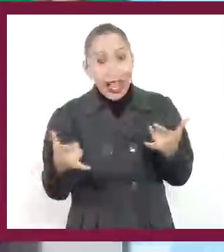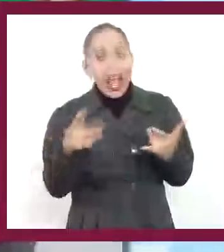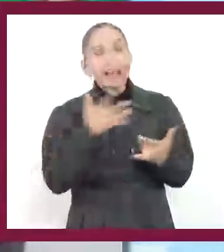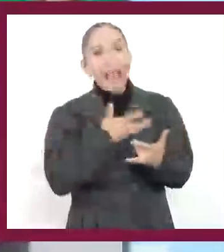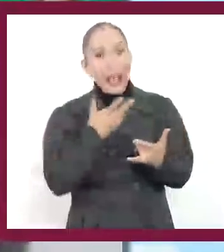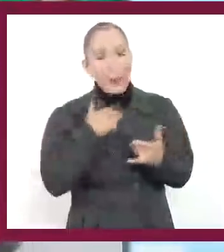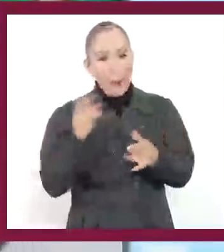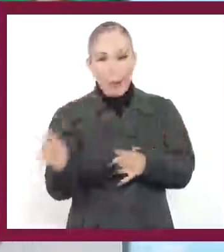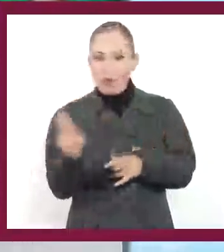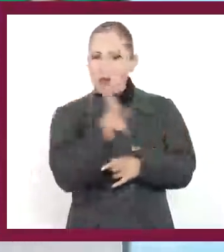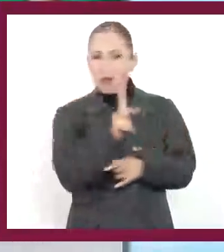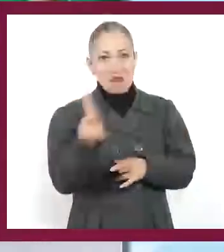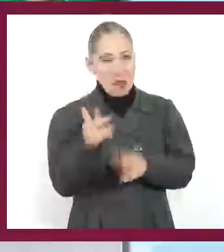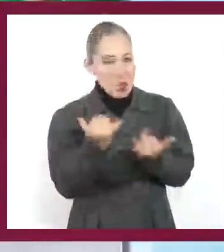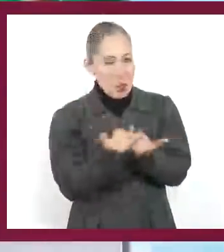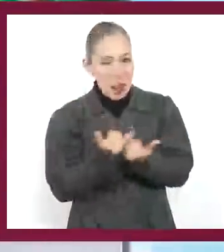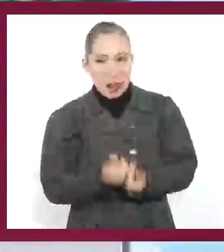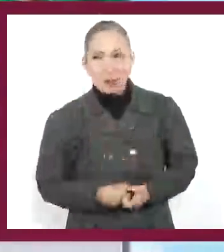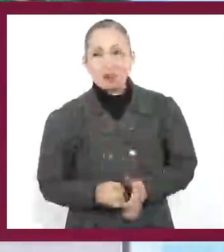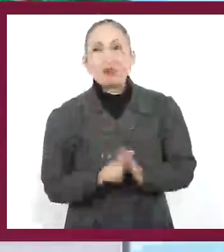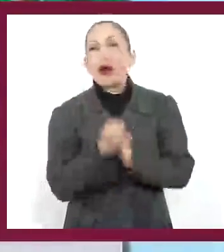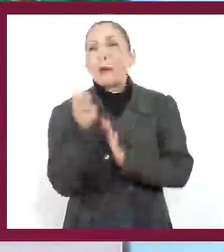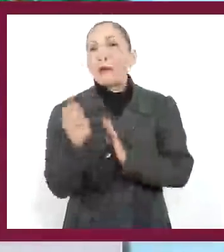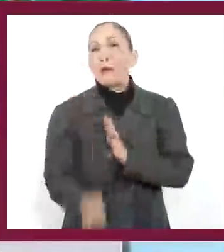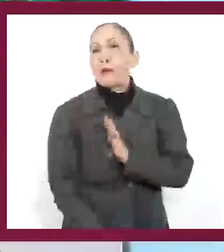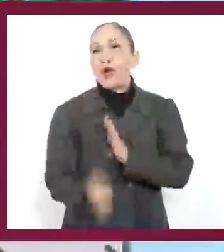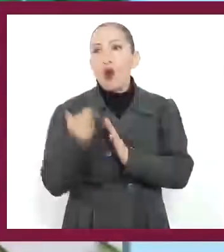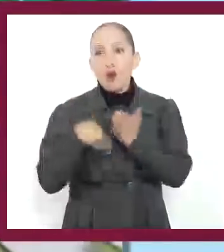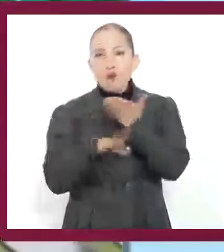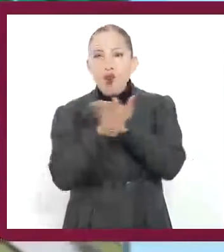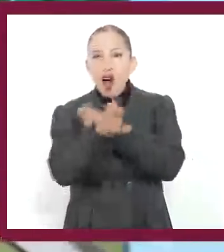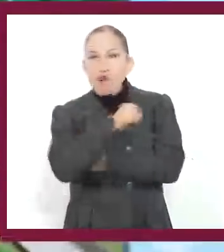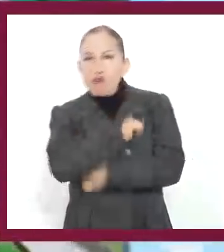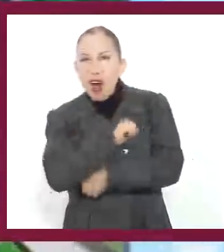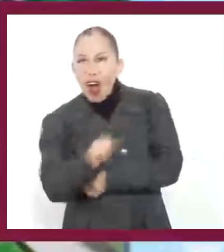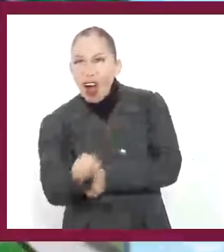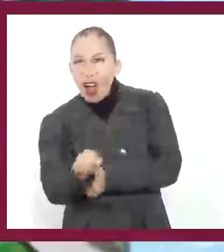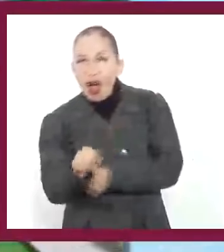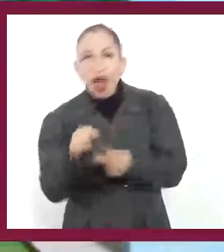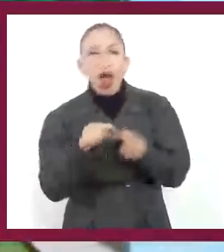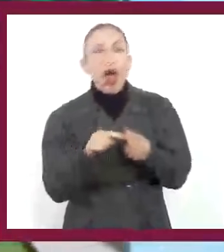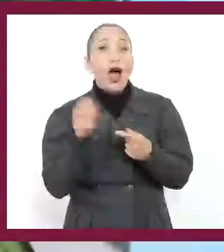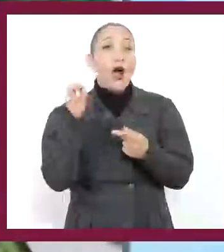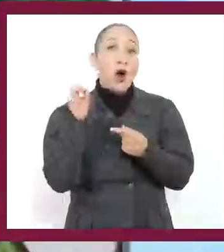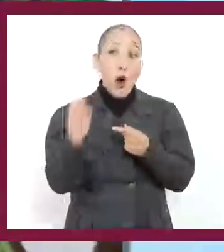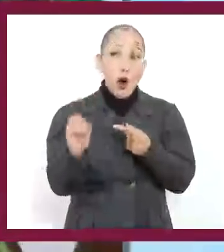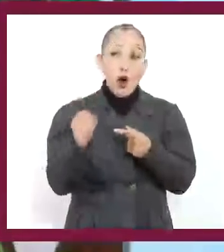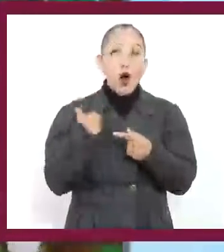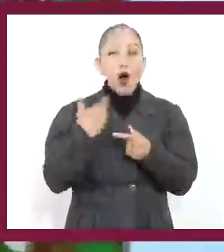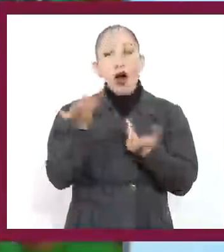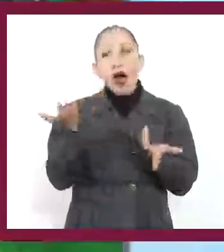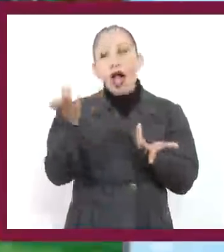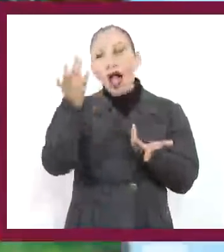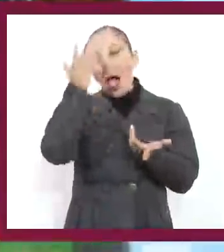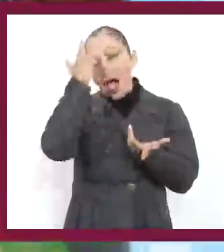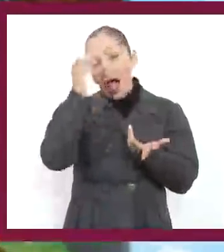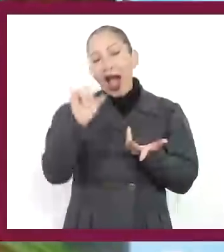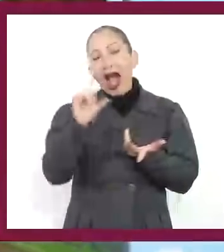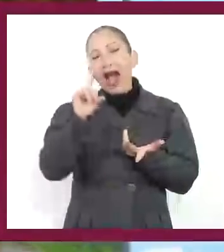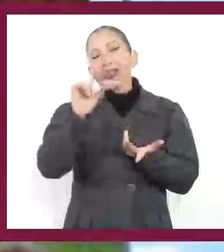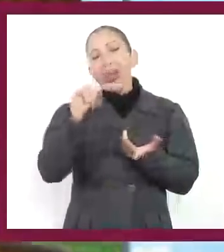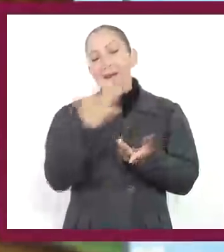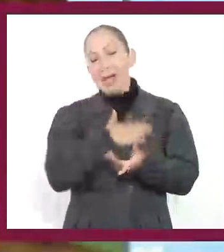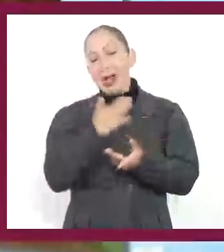guardan mucho parecido. Como la bruja malvada y el hada buena, o